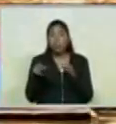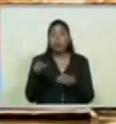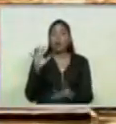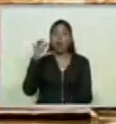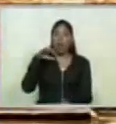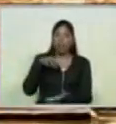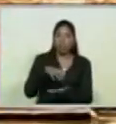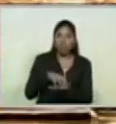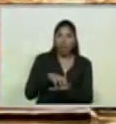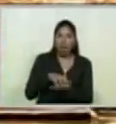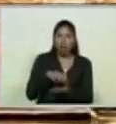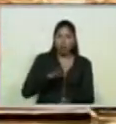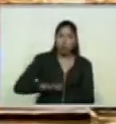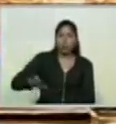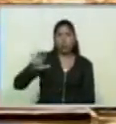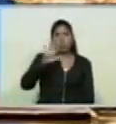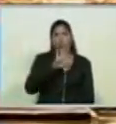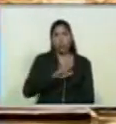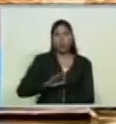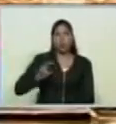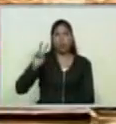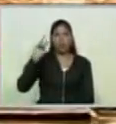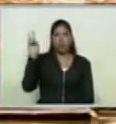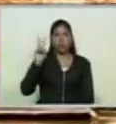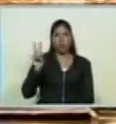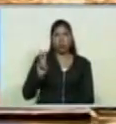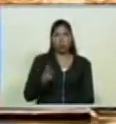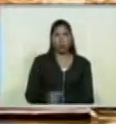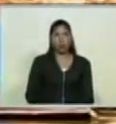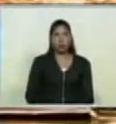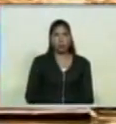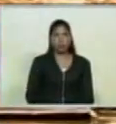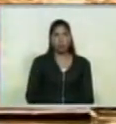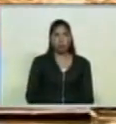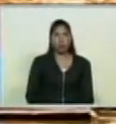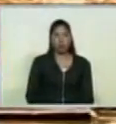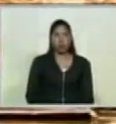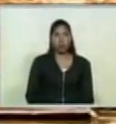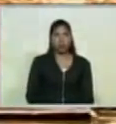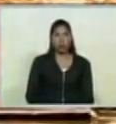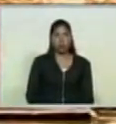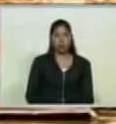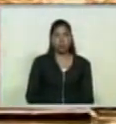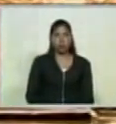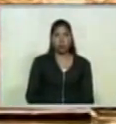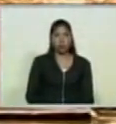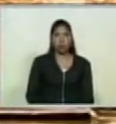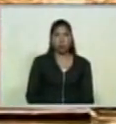nivel nacional, su movimiento Somos Venezuela, Barrio Adentro 100%.